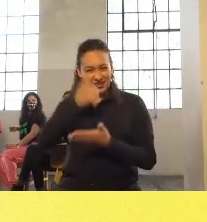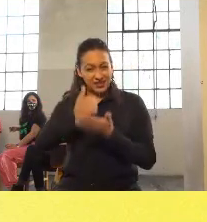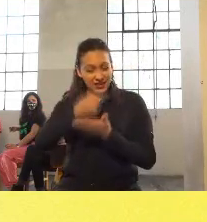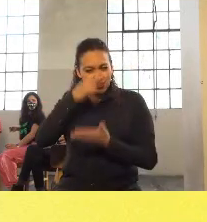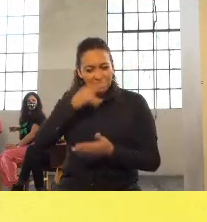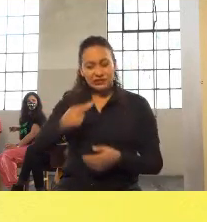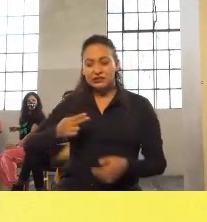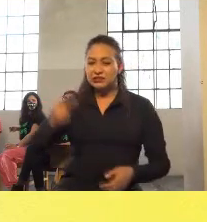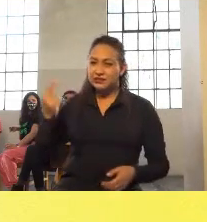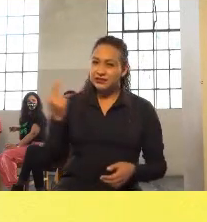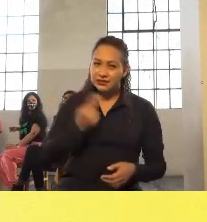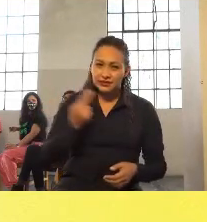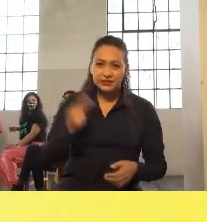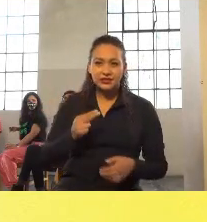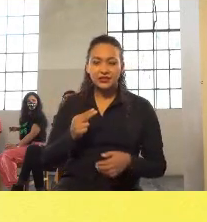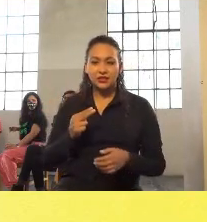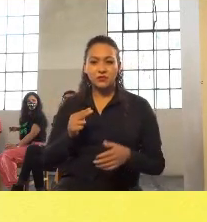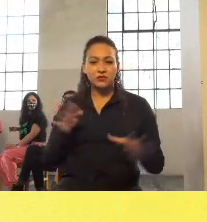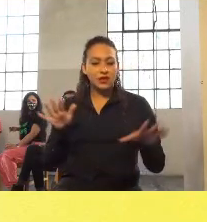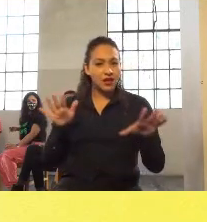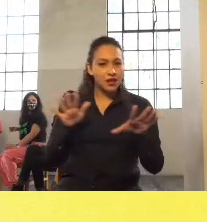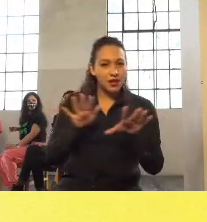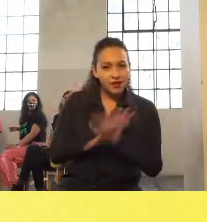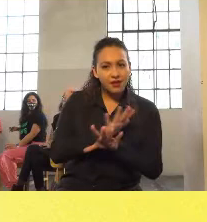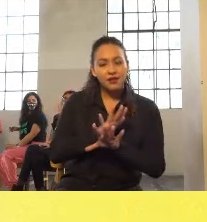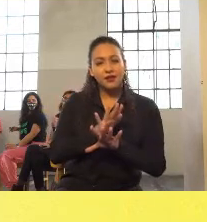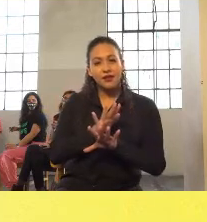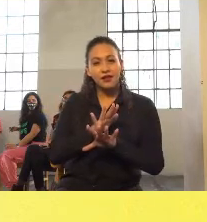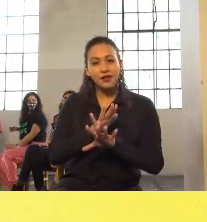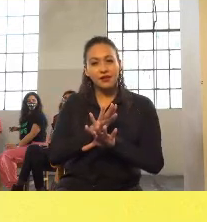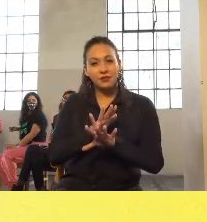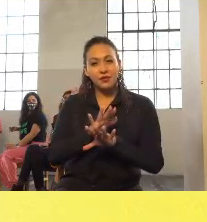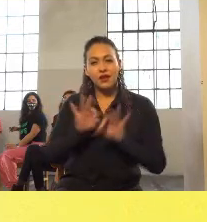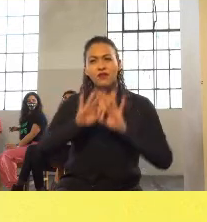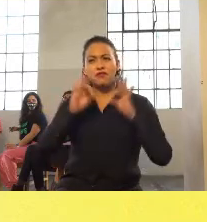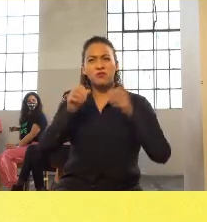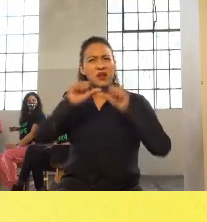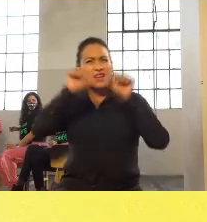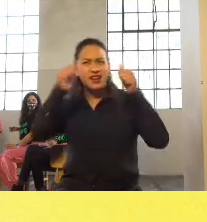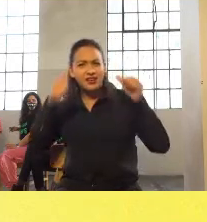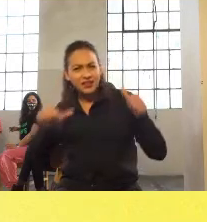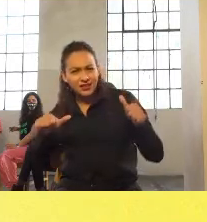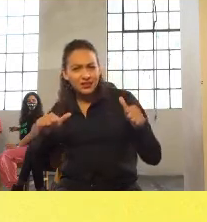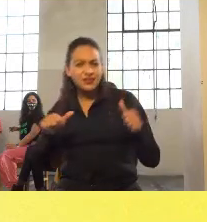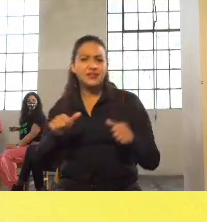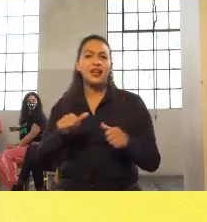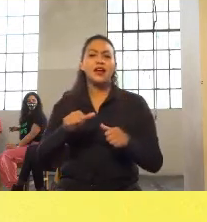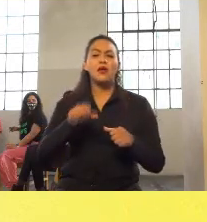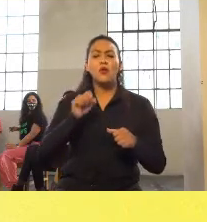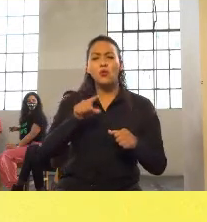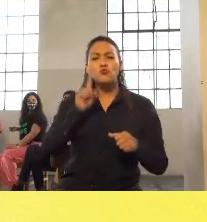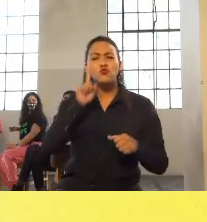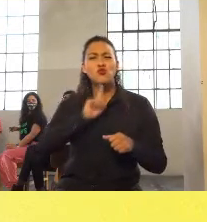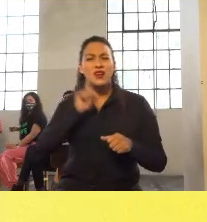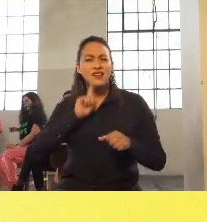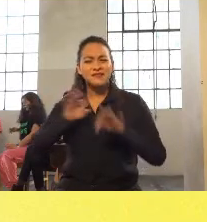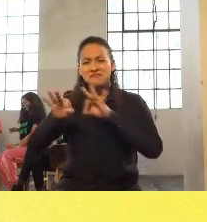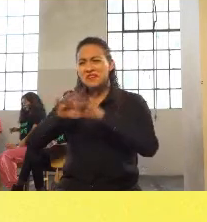desacralizar y quitarle esta aura de místico mágico, tanto al ser artista como al ser activista, porque